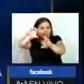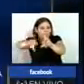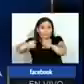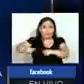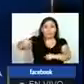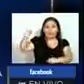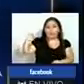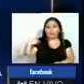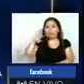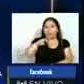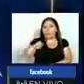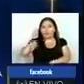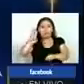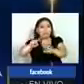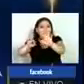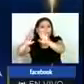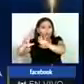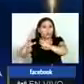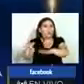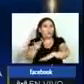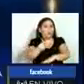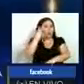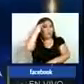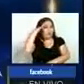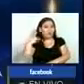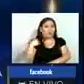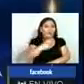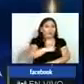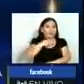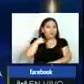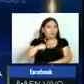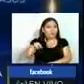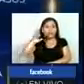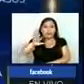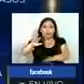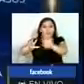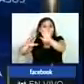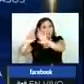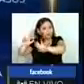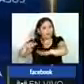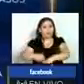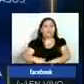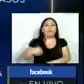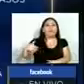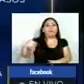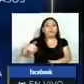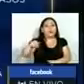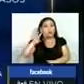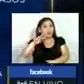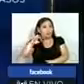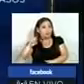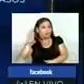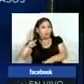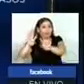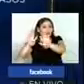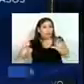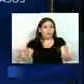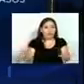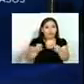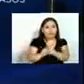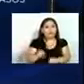2018 Fueron 383 mujeres Asesinadas En el 2019 Se contabilizaron